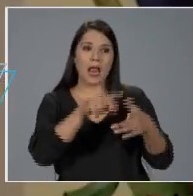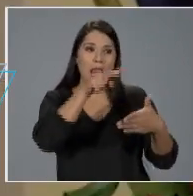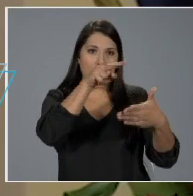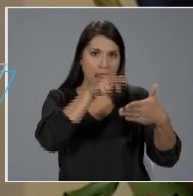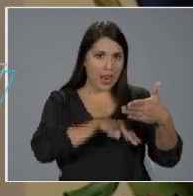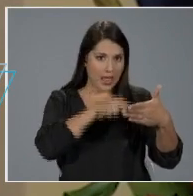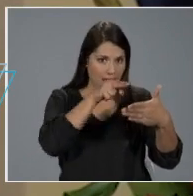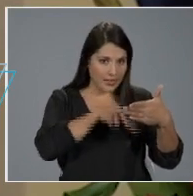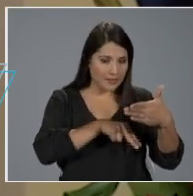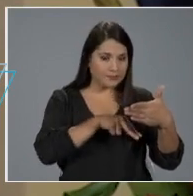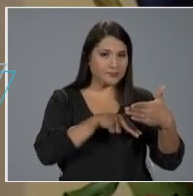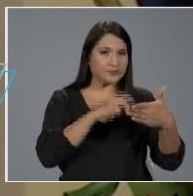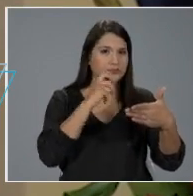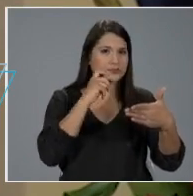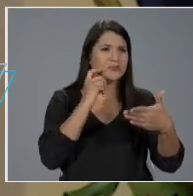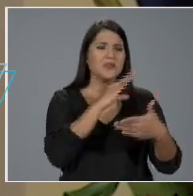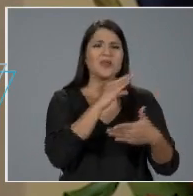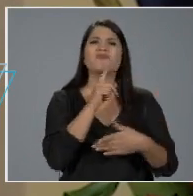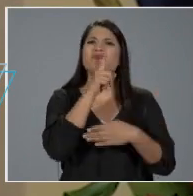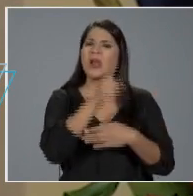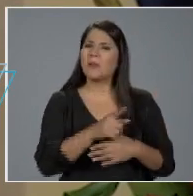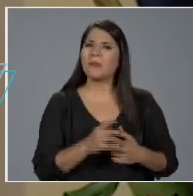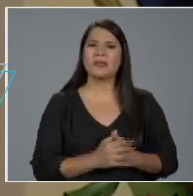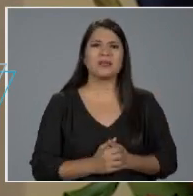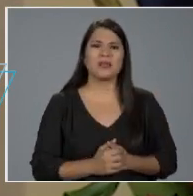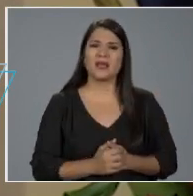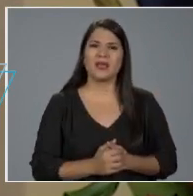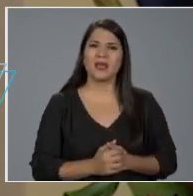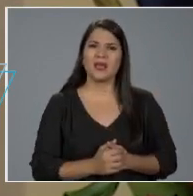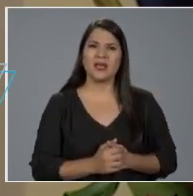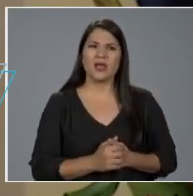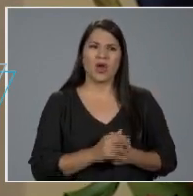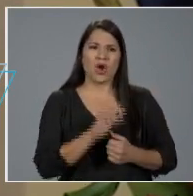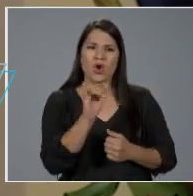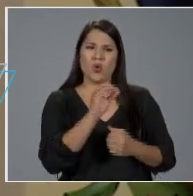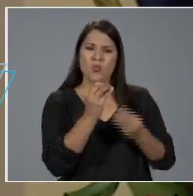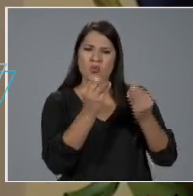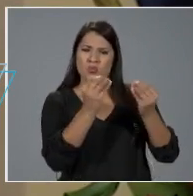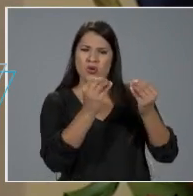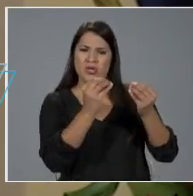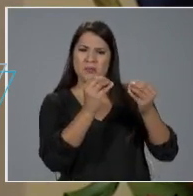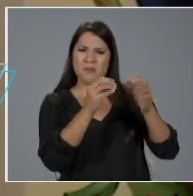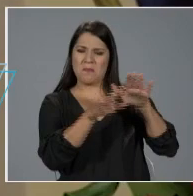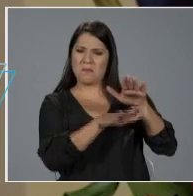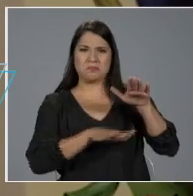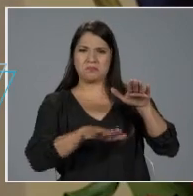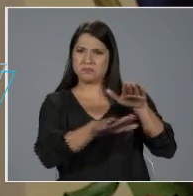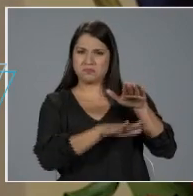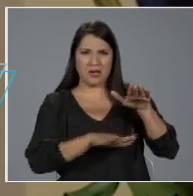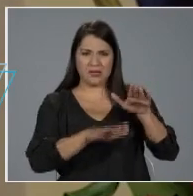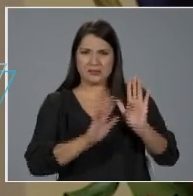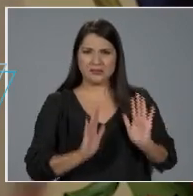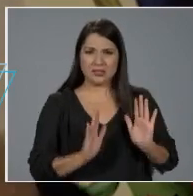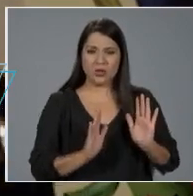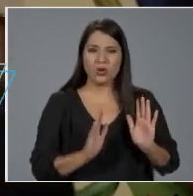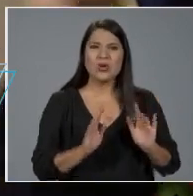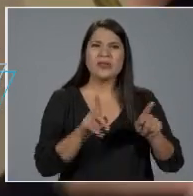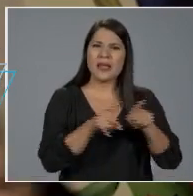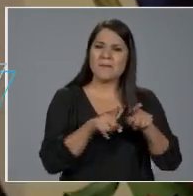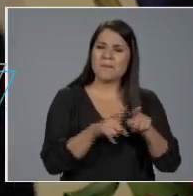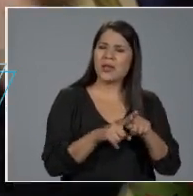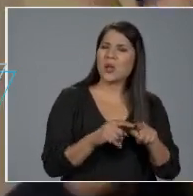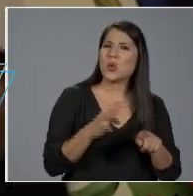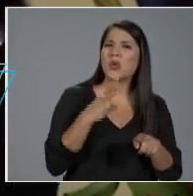informe en relación a eso. Y en realidad él es muy telegráfico. muy telegráfica inclusive de lo que habla, de que